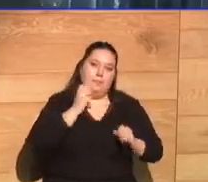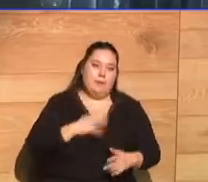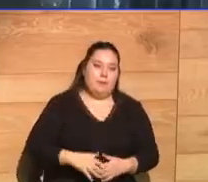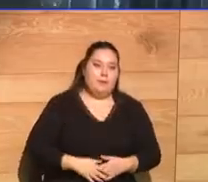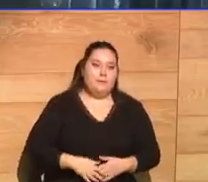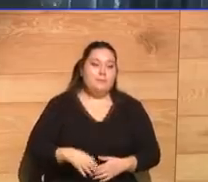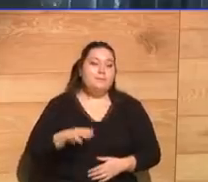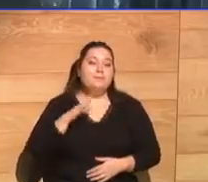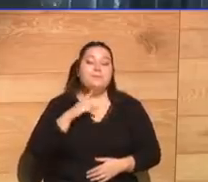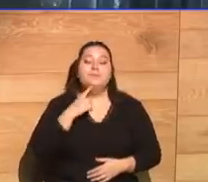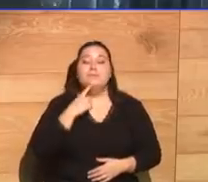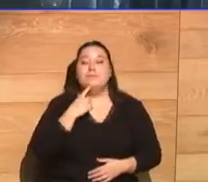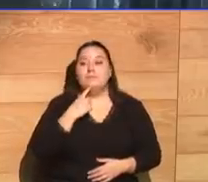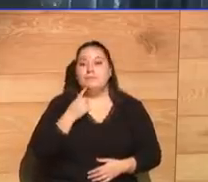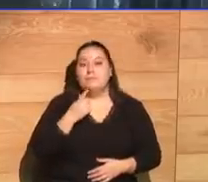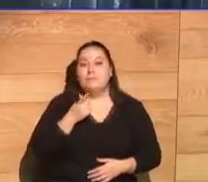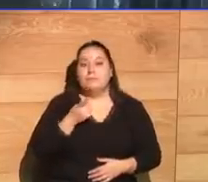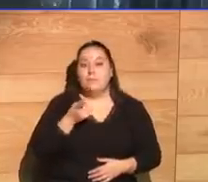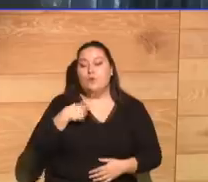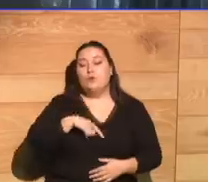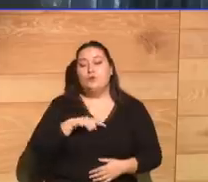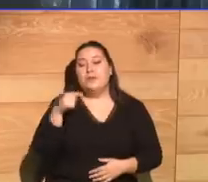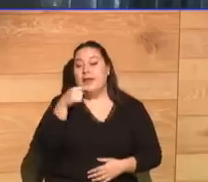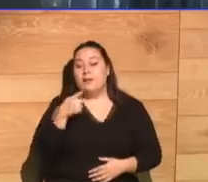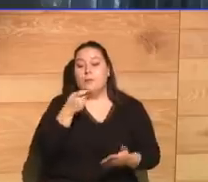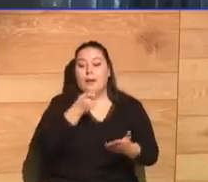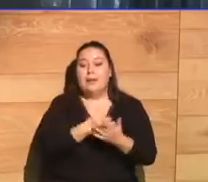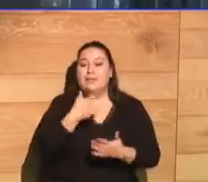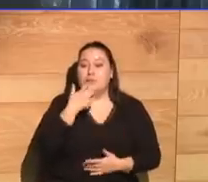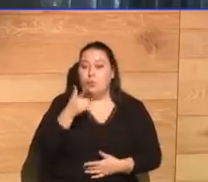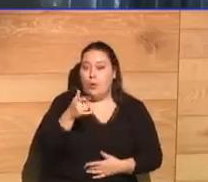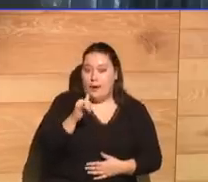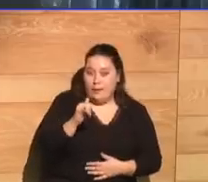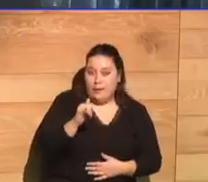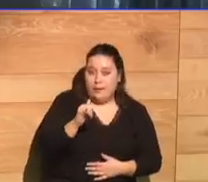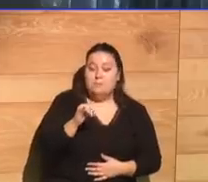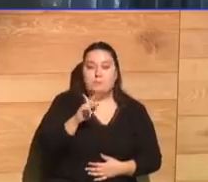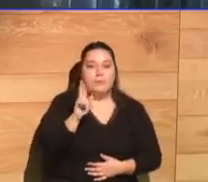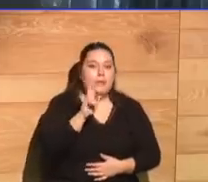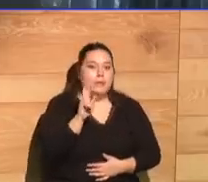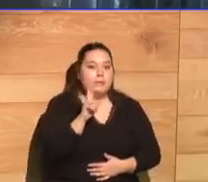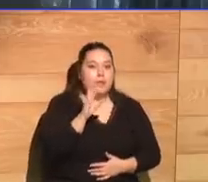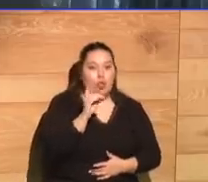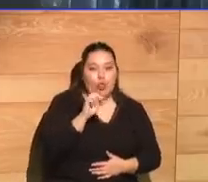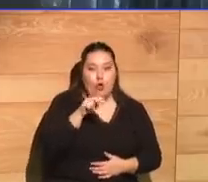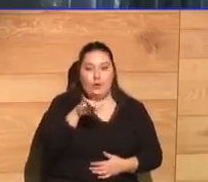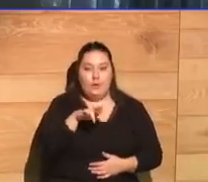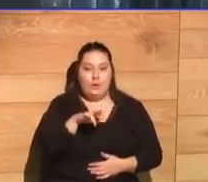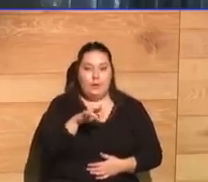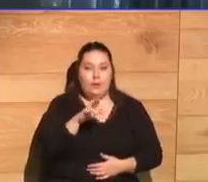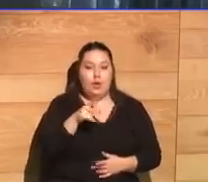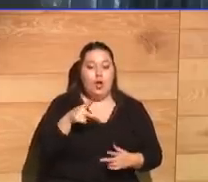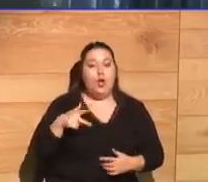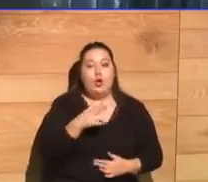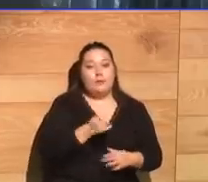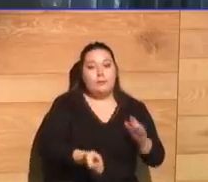negative pickup quiere decir que nosotros te vamos a pagar el negativo cuando lo tengas, ¿vale? Richard Donner crea el corte. Y